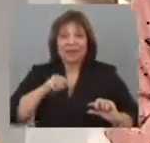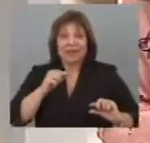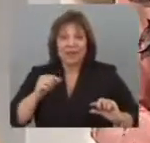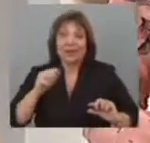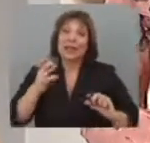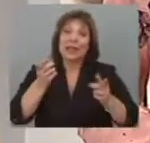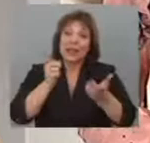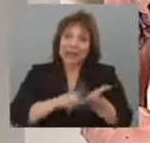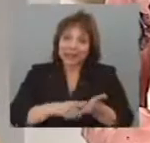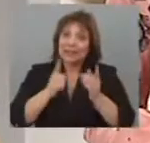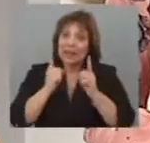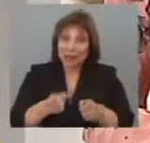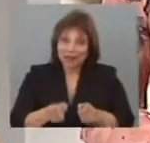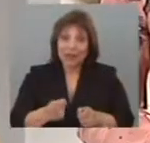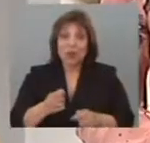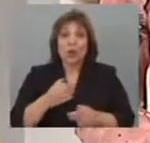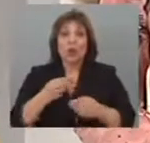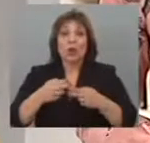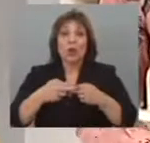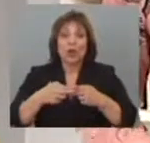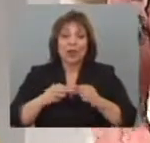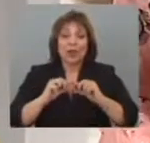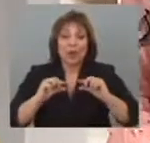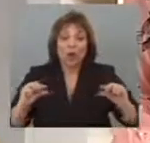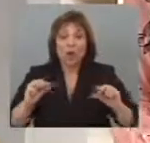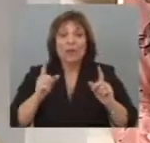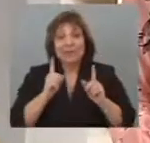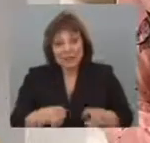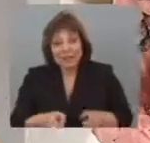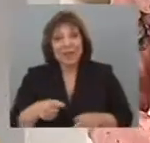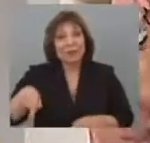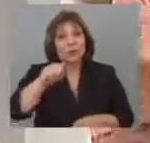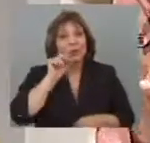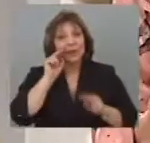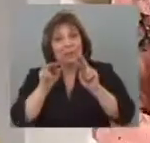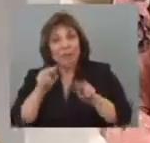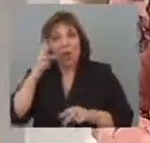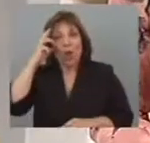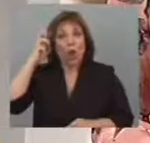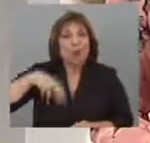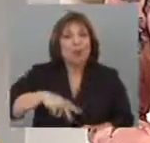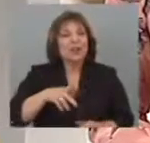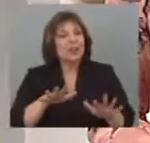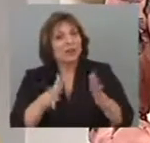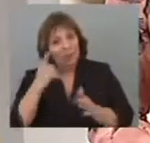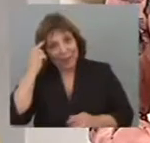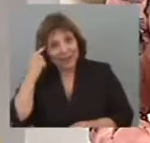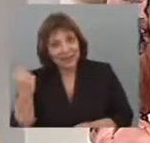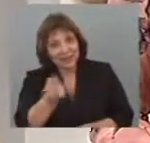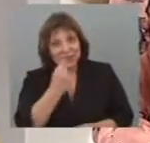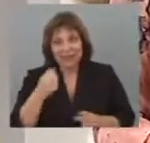masinfo-5 y por supuesto nuestro correo electrónico para que ustedes nos cuenten qué opinan a propósito de